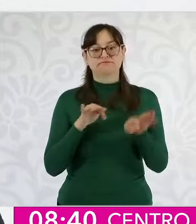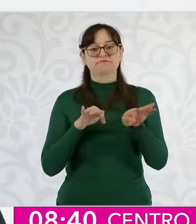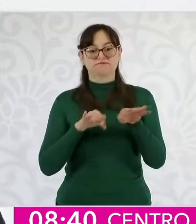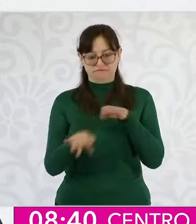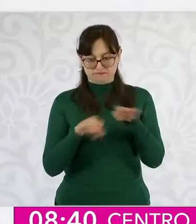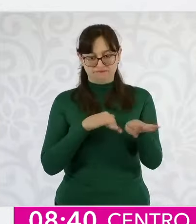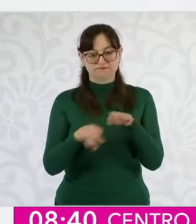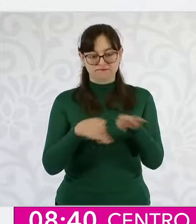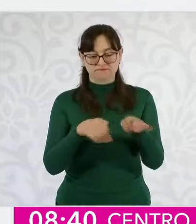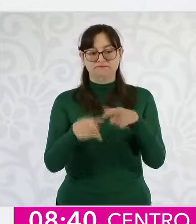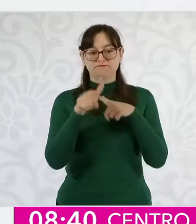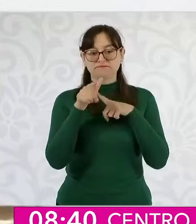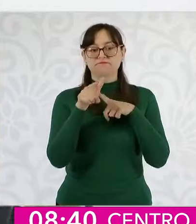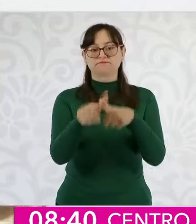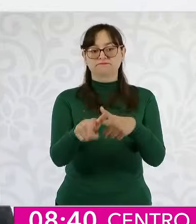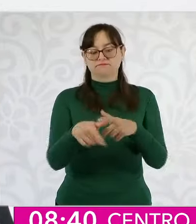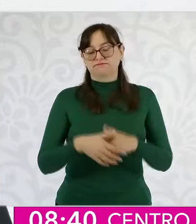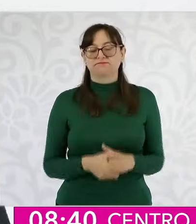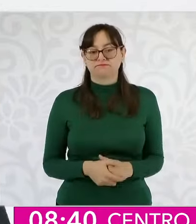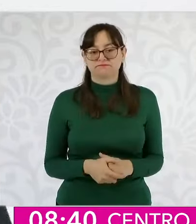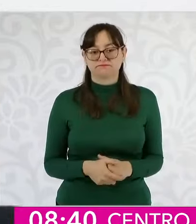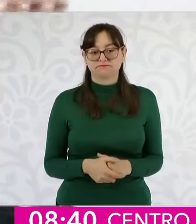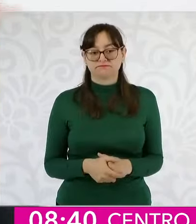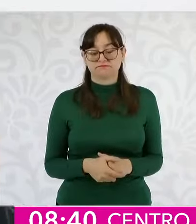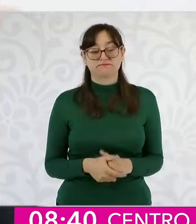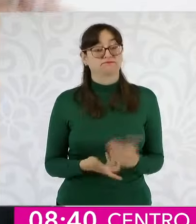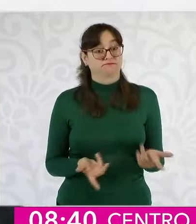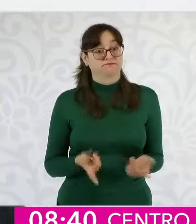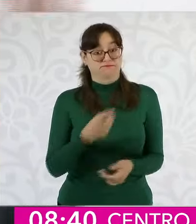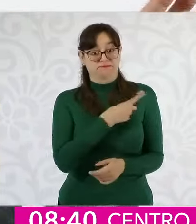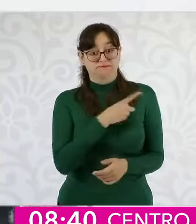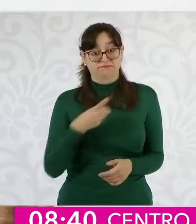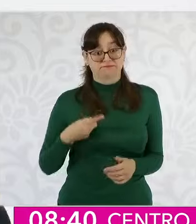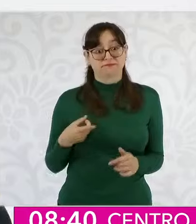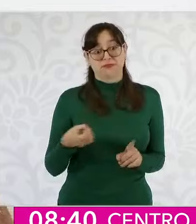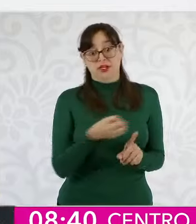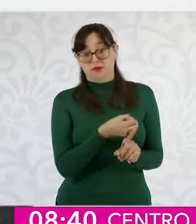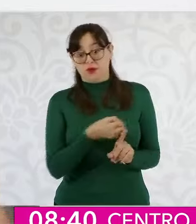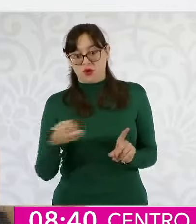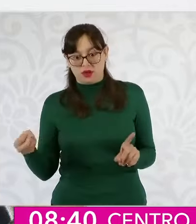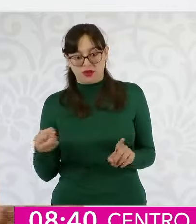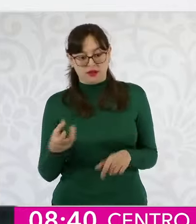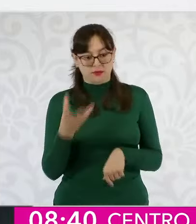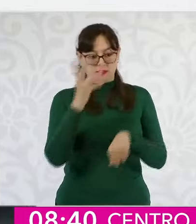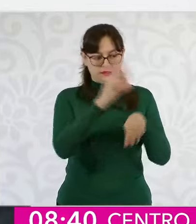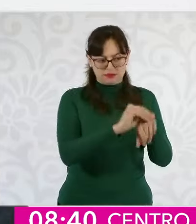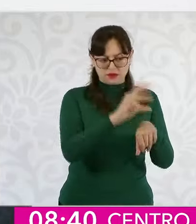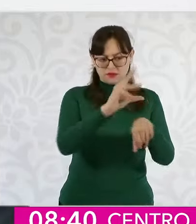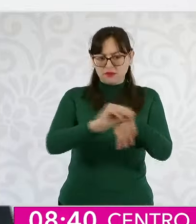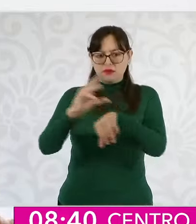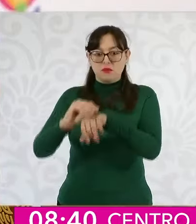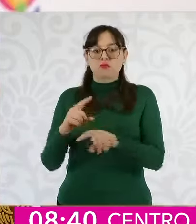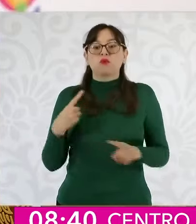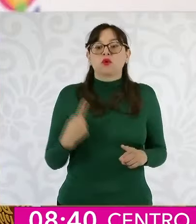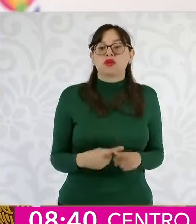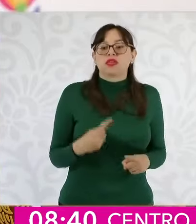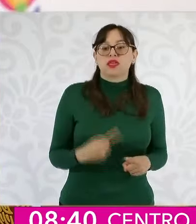¿Qué tiene que haber además? Pues un orden en la base de datos de las concesiones, que hasta ahora pues